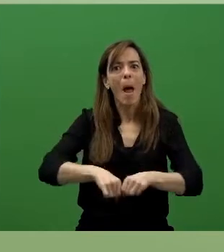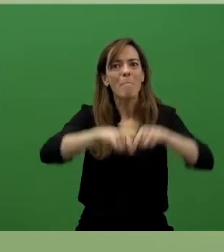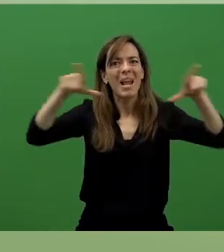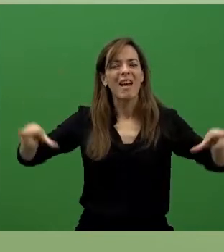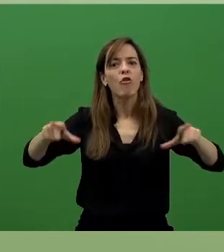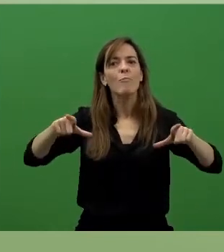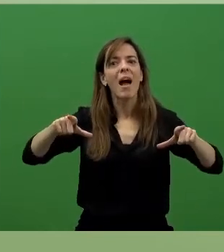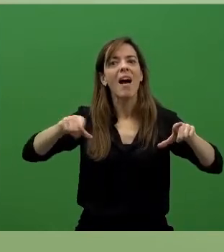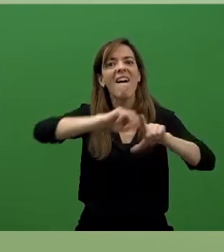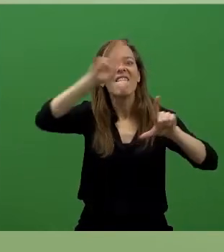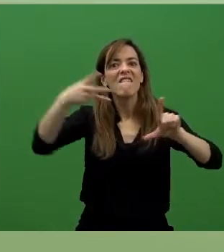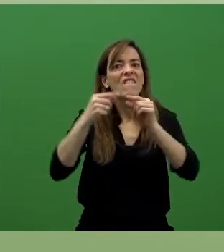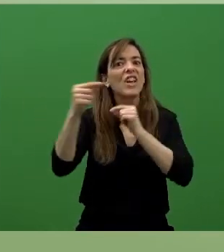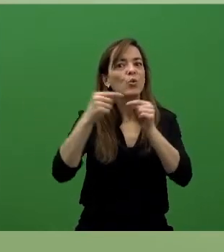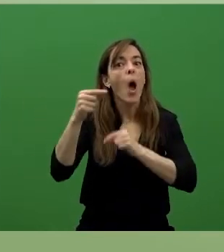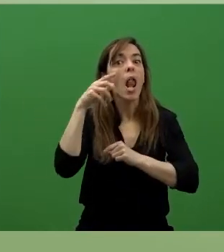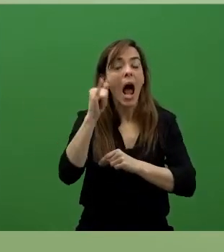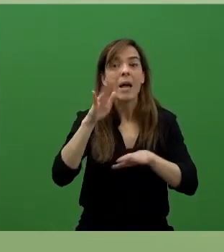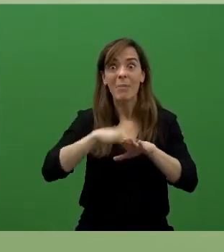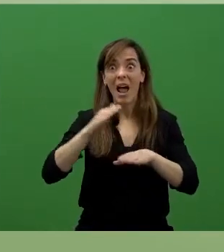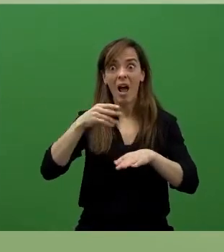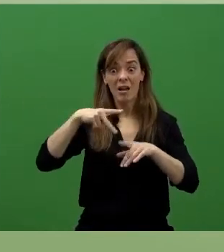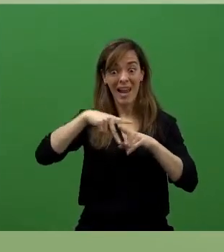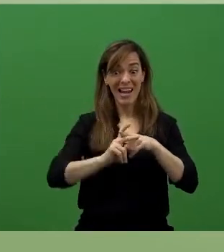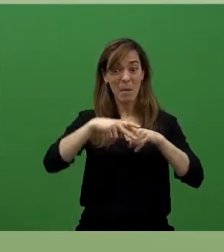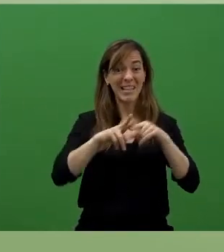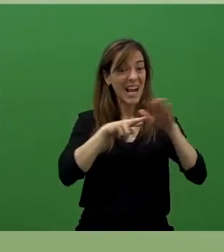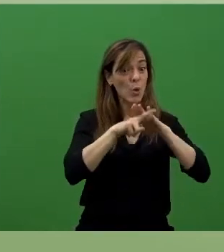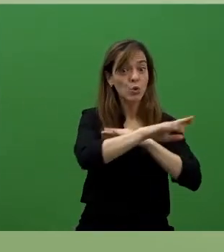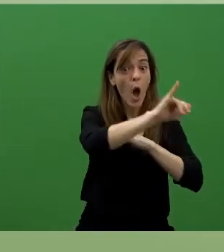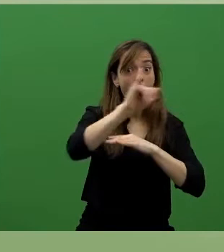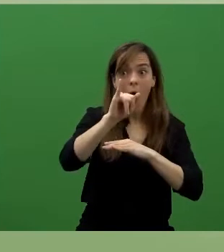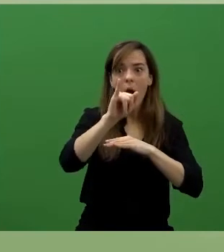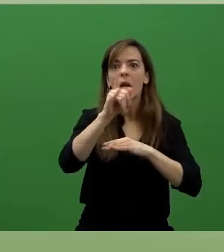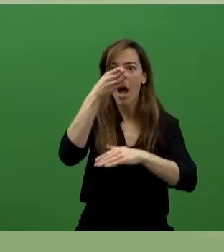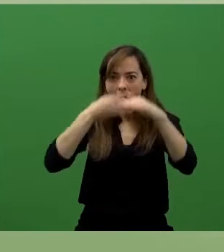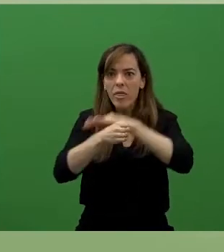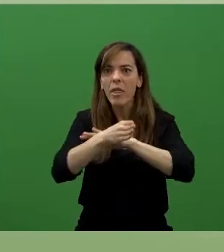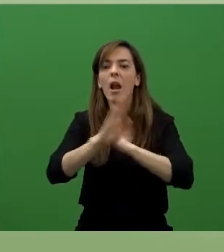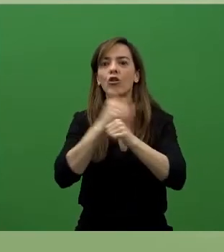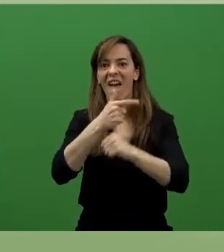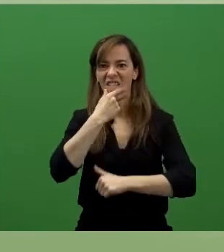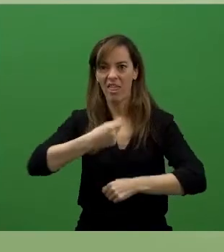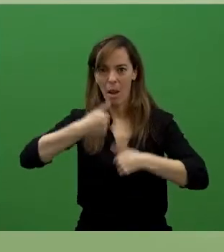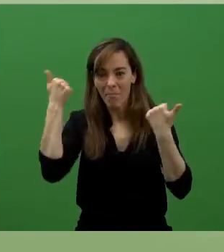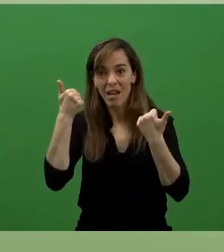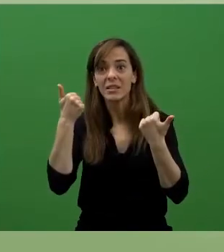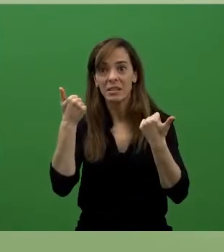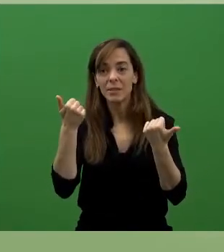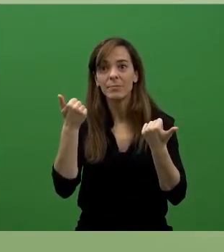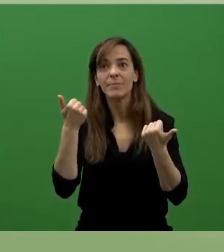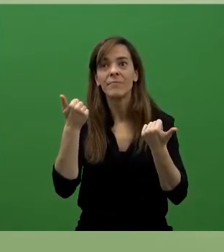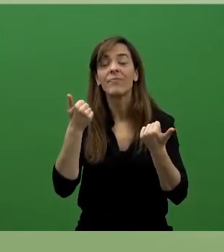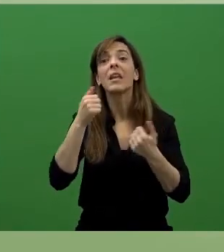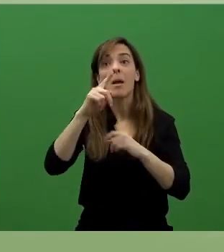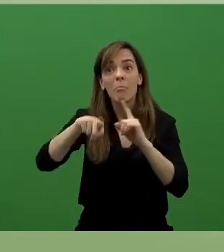virtual para que sea mucho más fácil encontrar los recursos que existen dedicados a enfermedades minoritarias y que no solo sea encontrar los